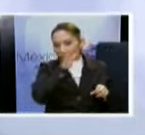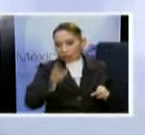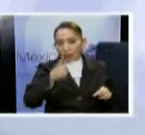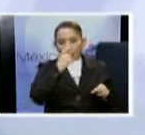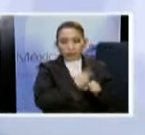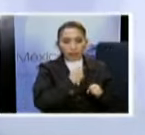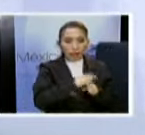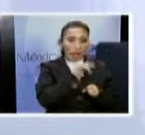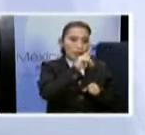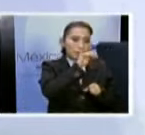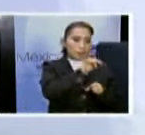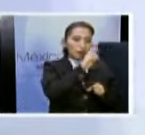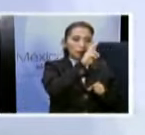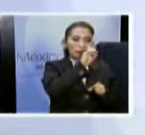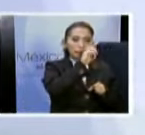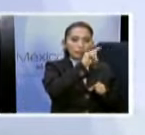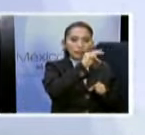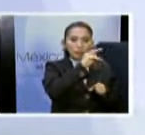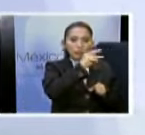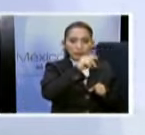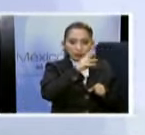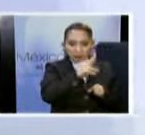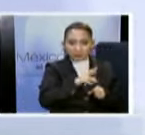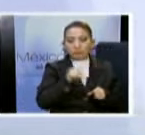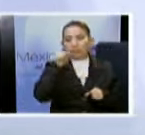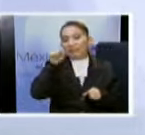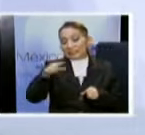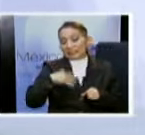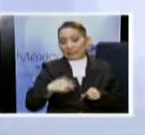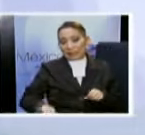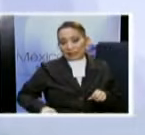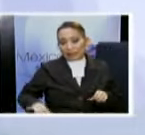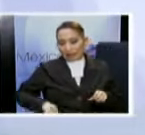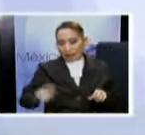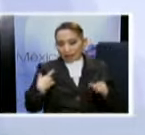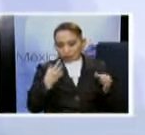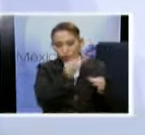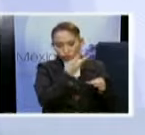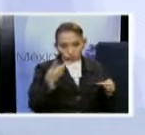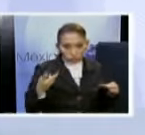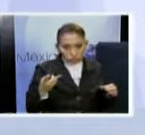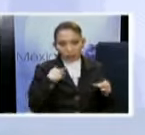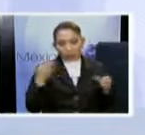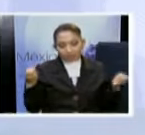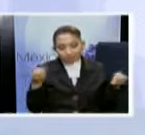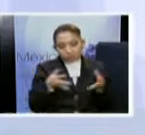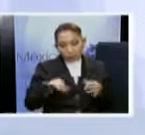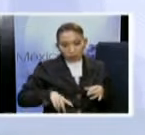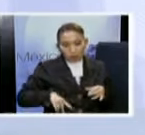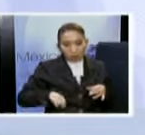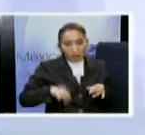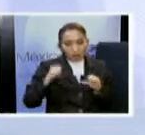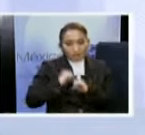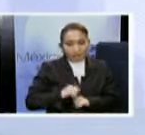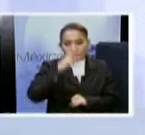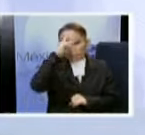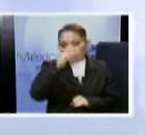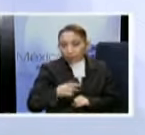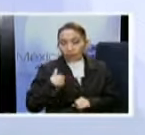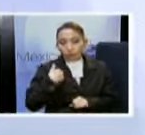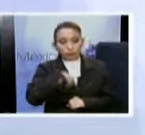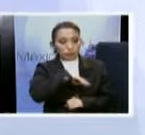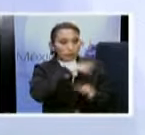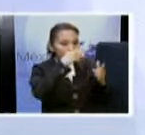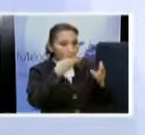de Alberta, Jim Prentice. El interés recíproco es recíproco por parte de las autoridades mexicanas. Hemos